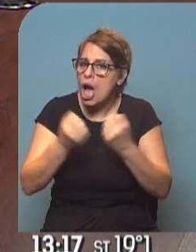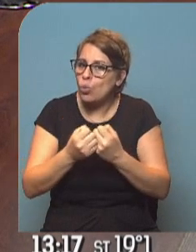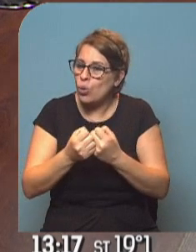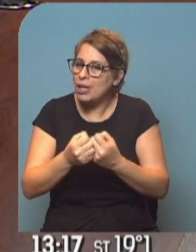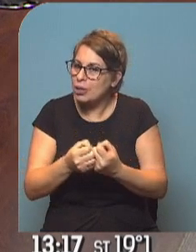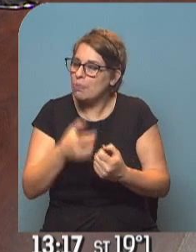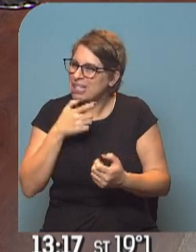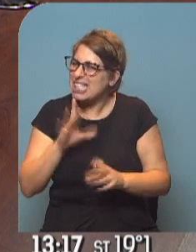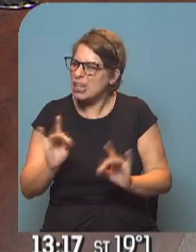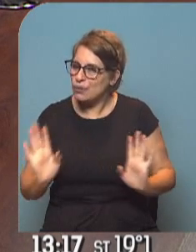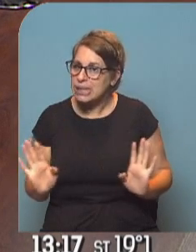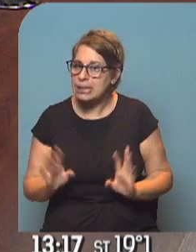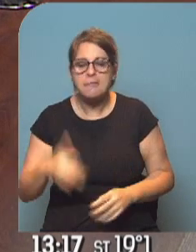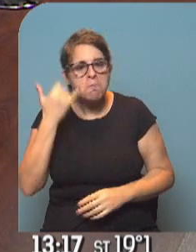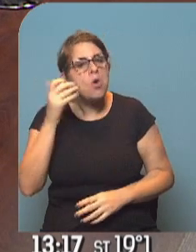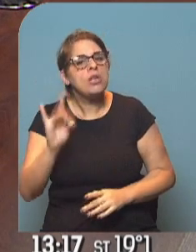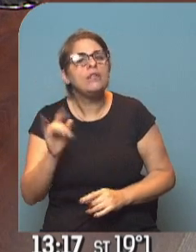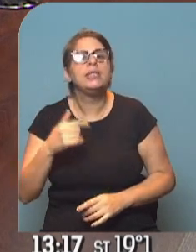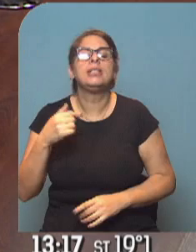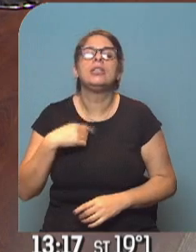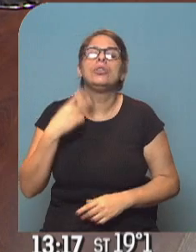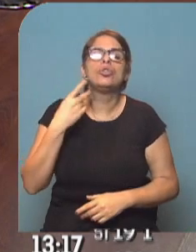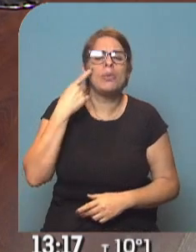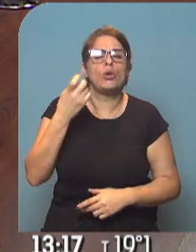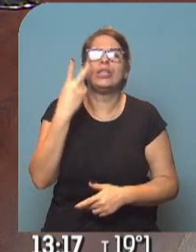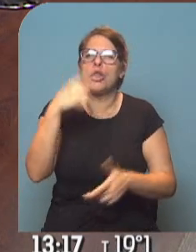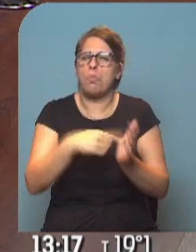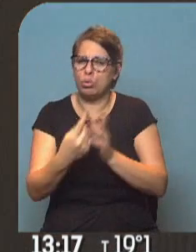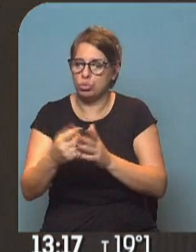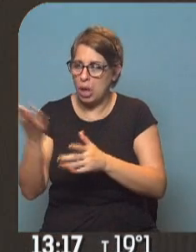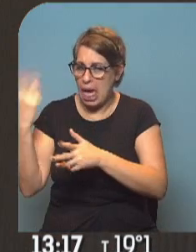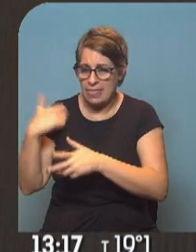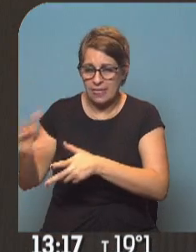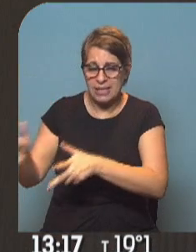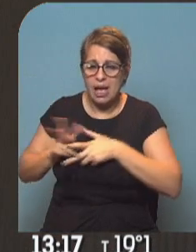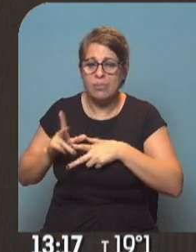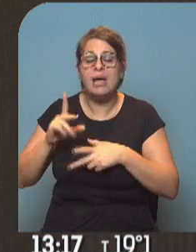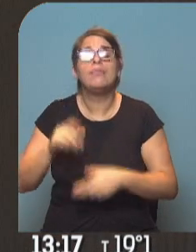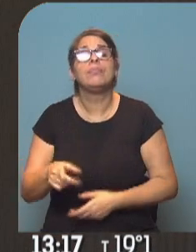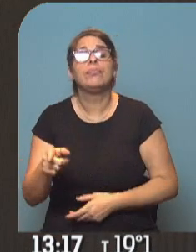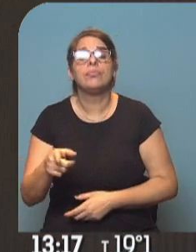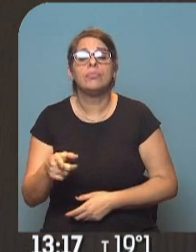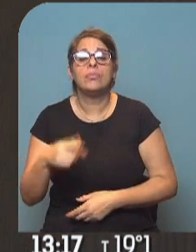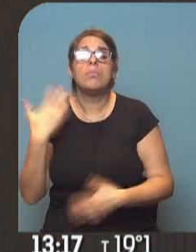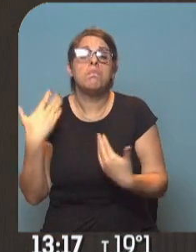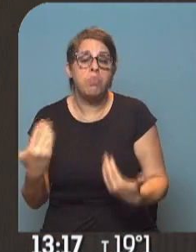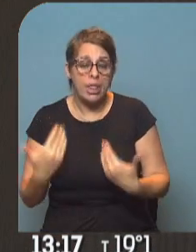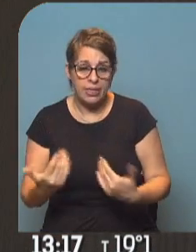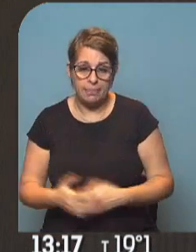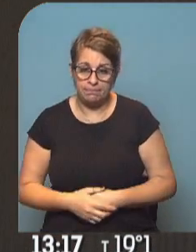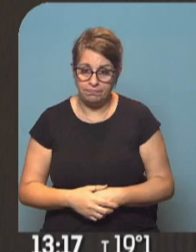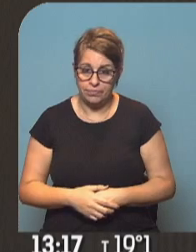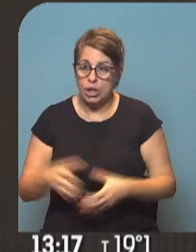cosas, se hace un poco difícil. Sí, muy difícil. Yo veo ahí dos motivos. Por un lado, lo que mencionaban recién, Inde, que es la posibilidad de que